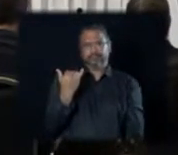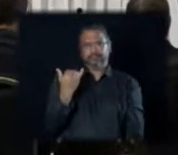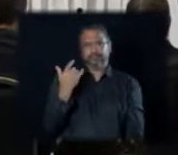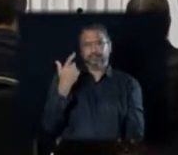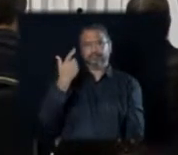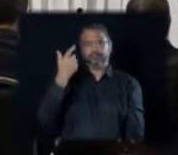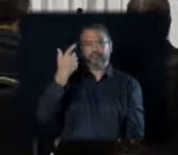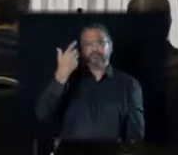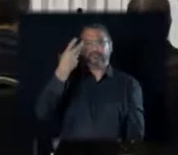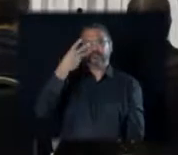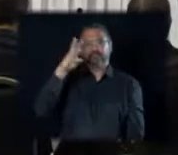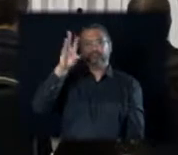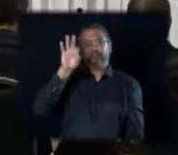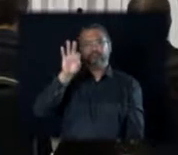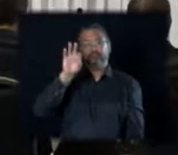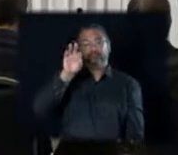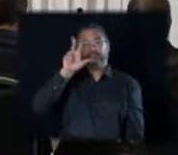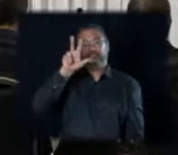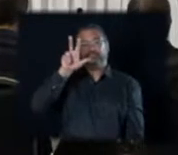el 30 de